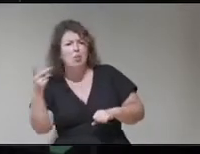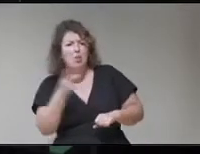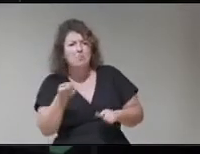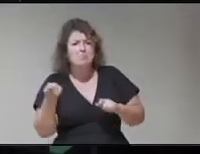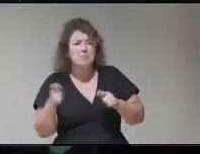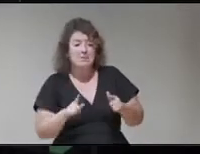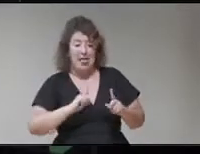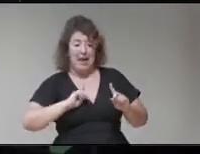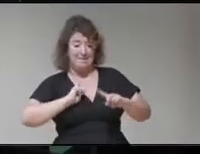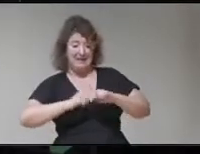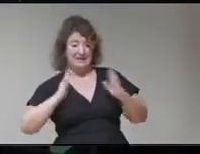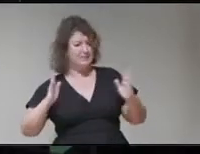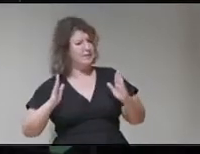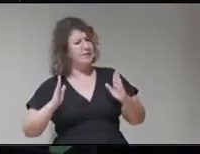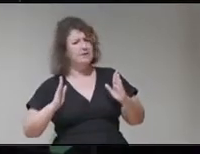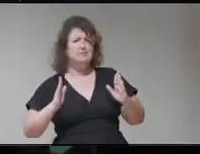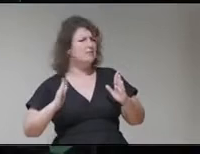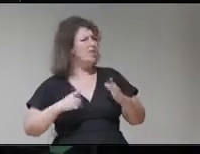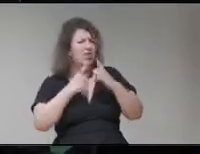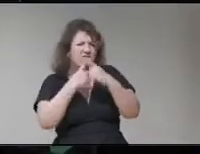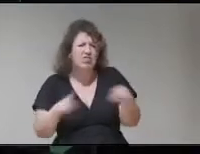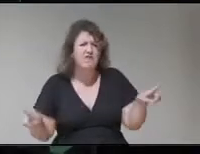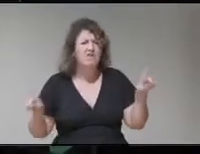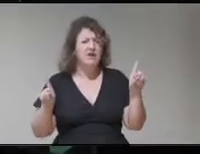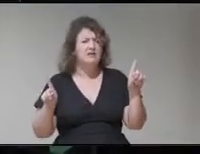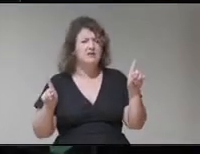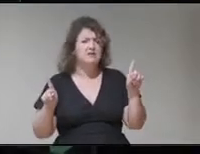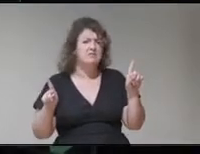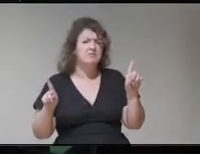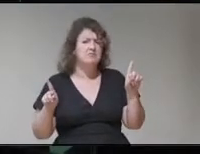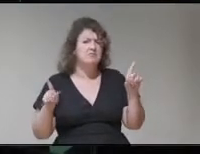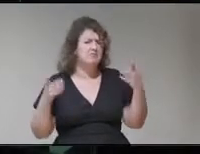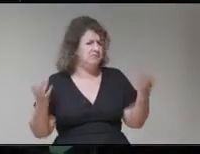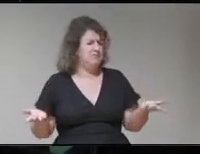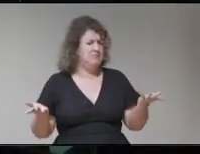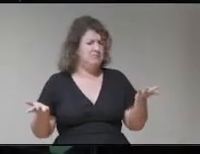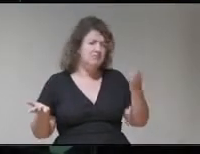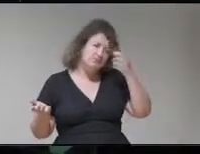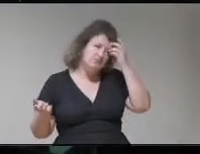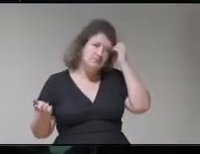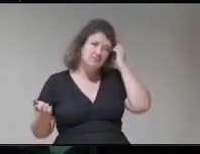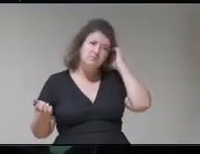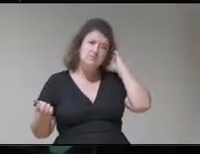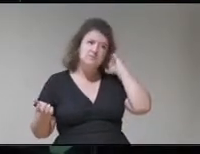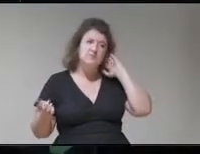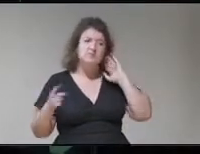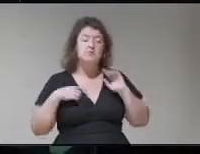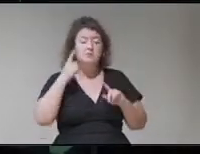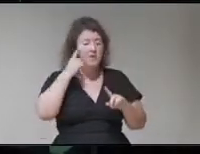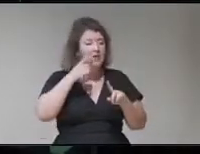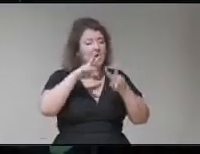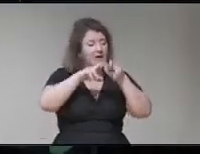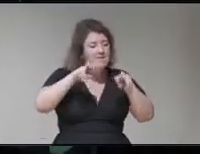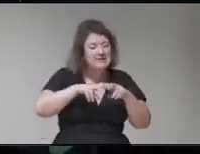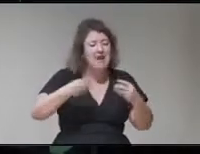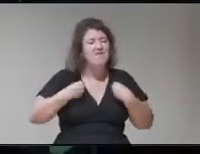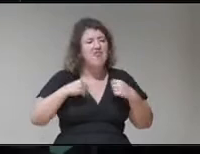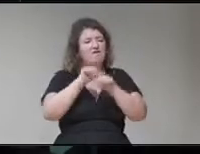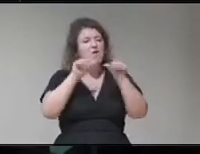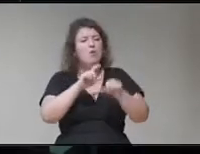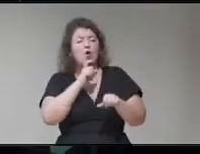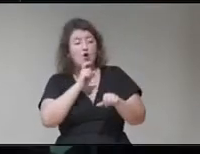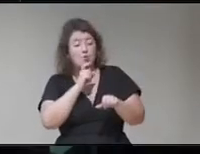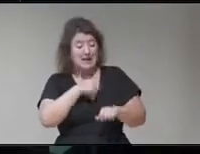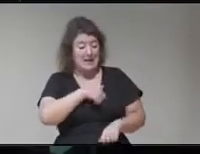gente del medio tenía microbiotas muy distintas. Y claro, cuando vas al modo de vida te das cuenta de lo siguiente. Cuando un niño